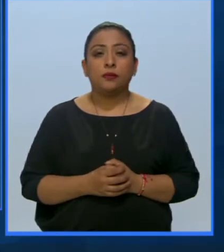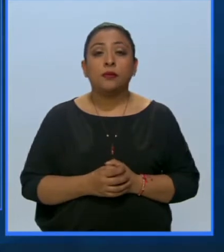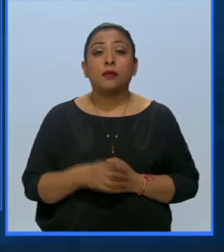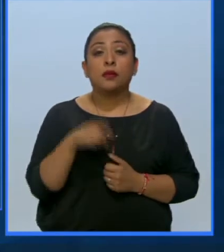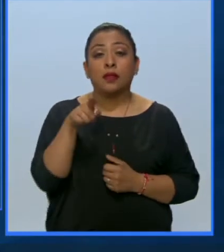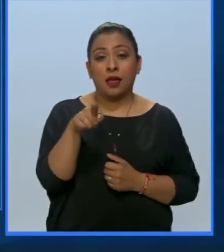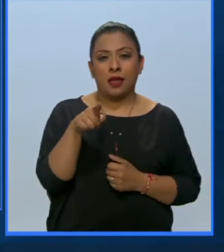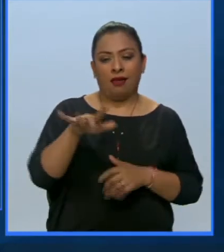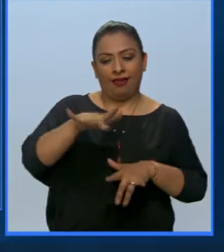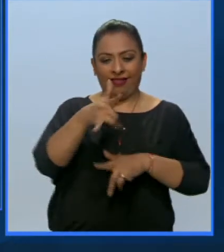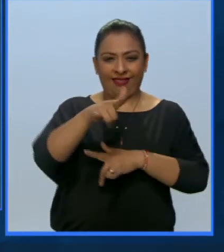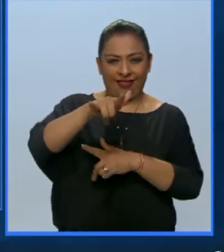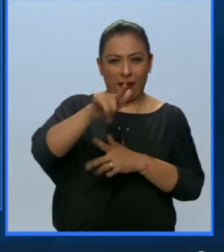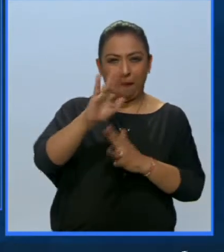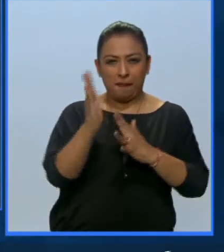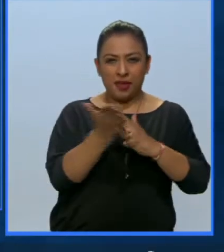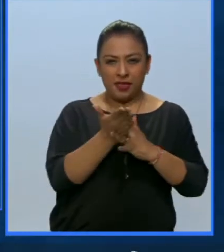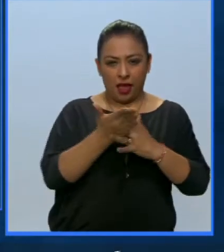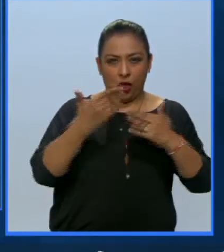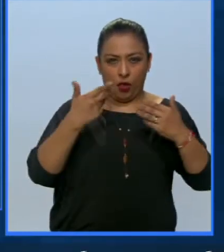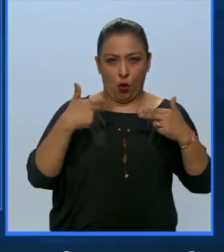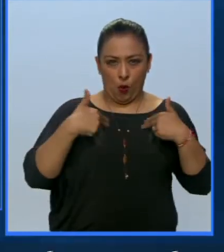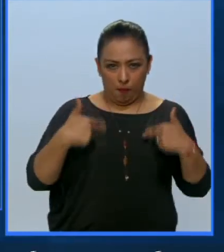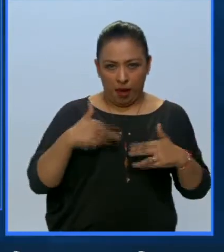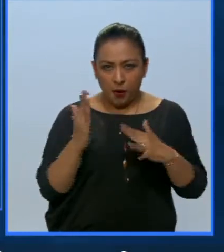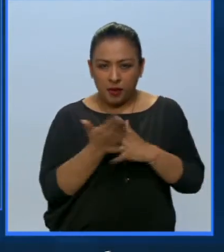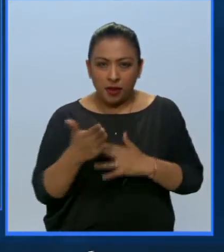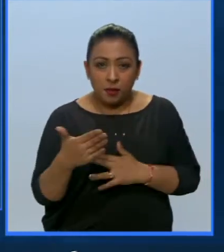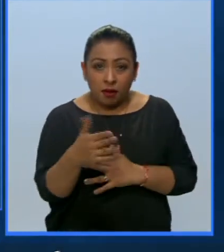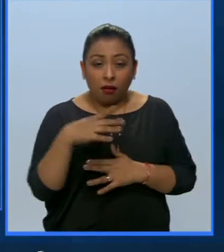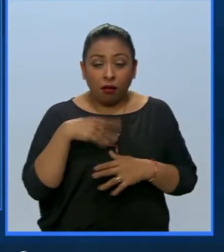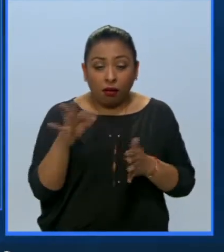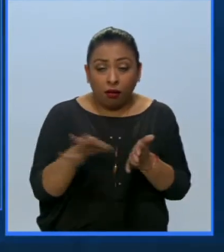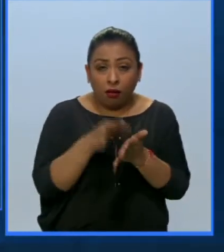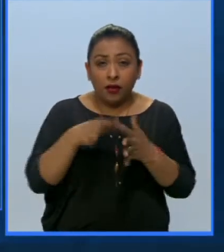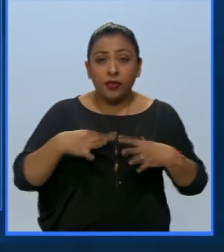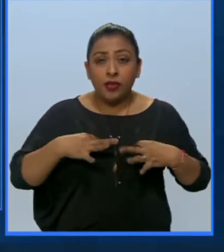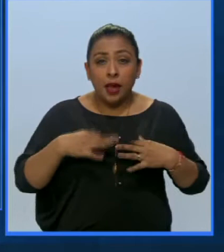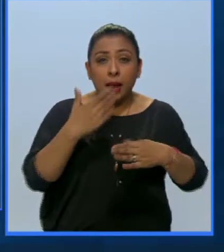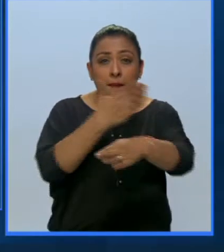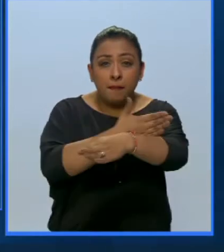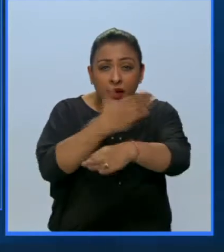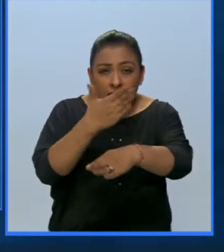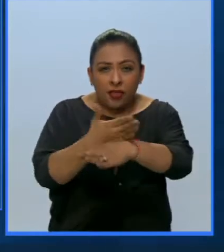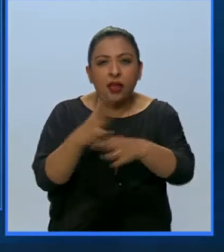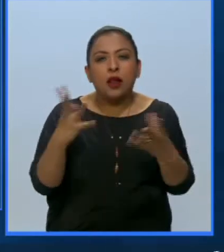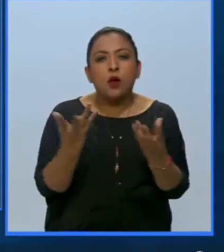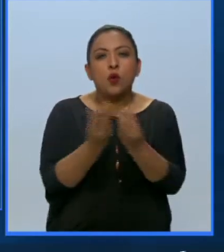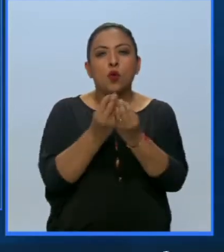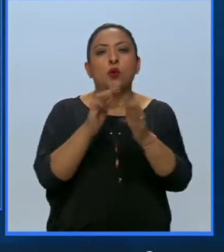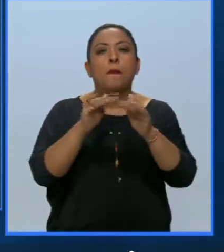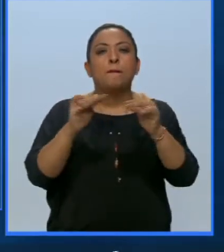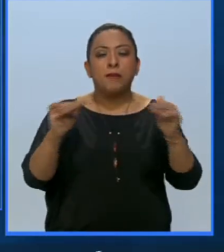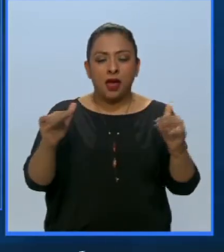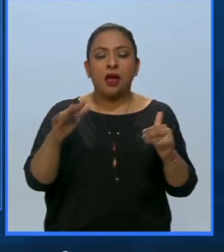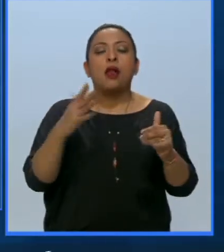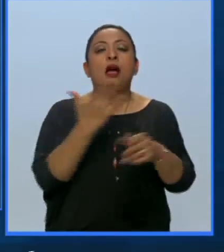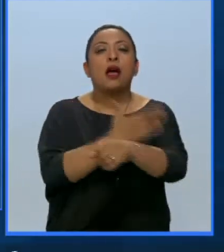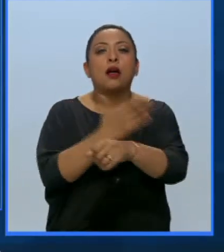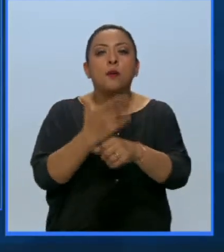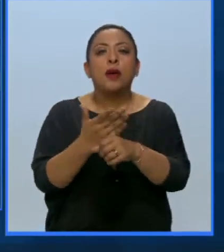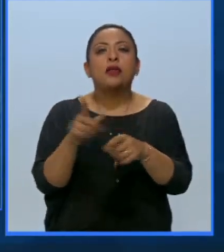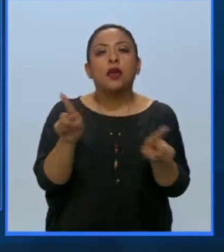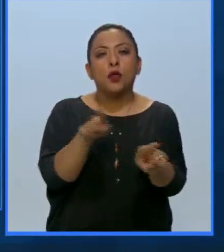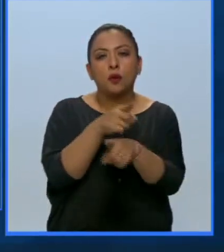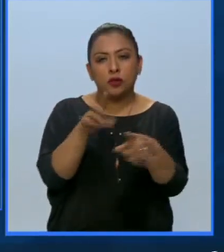Esta marioneta, mitad pescado, mitad humano, está construida con tela, madera y elementos marítimos. Acompañado por música